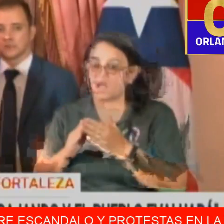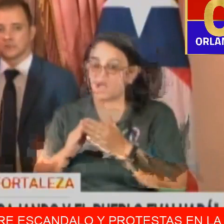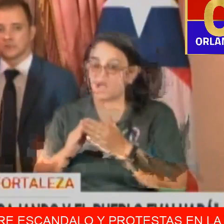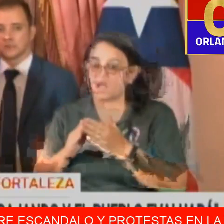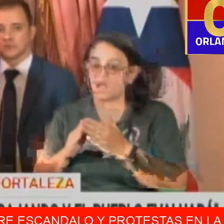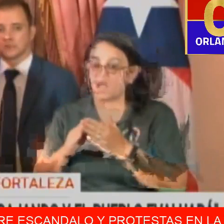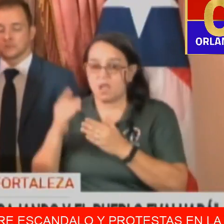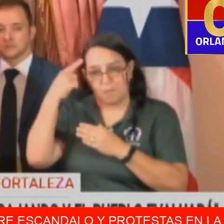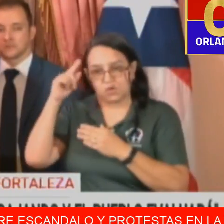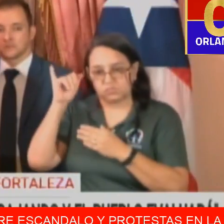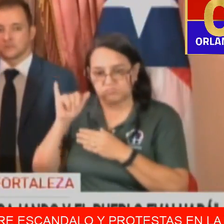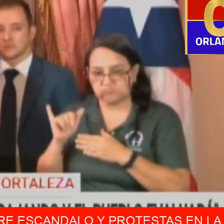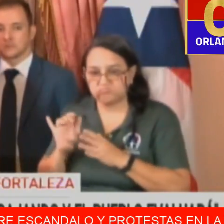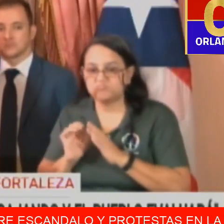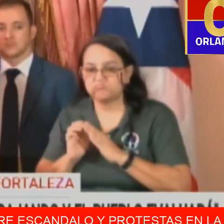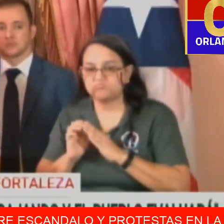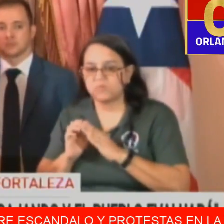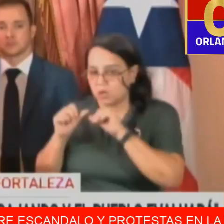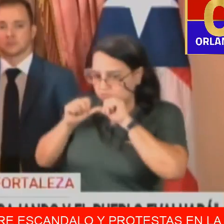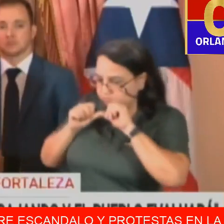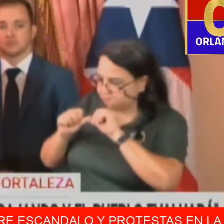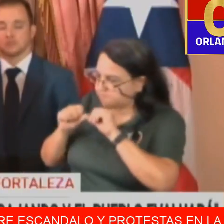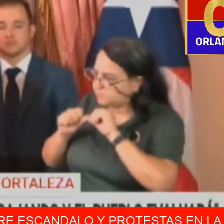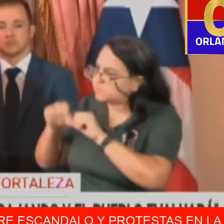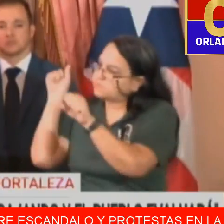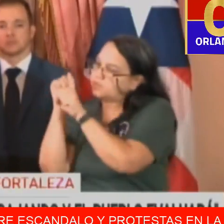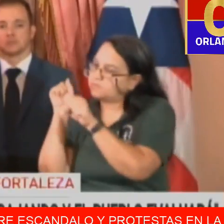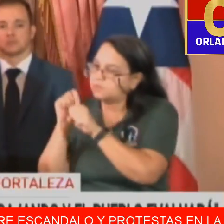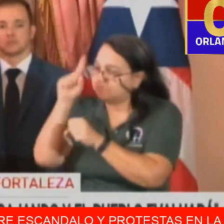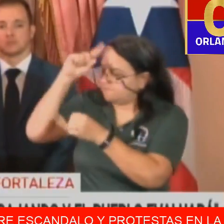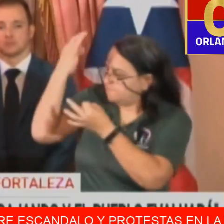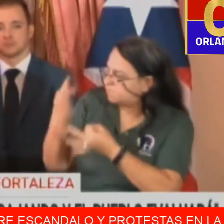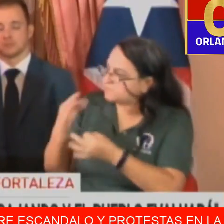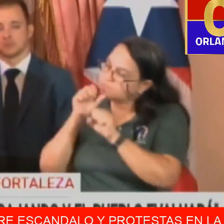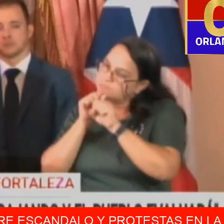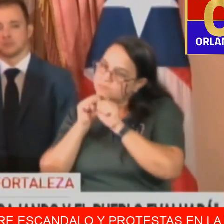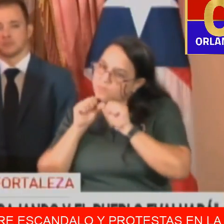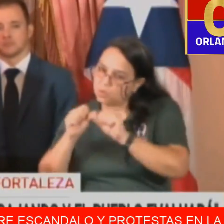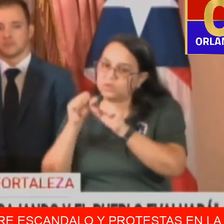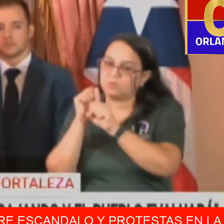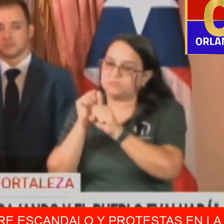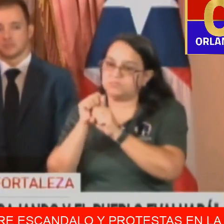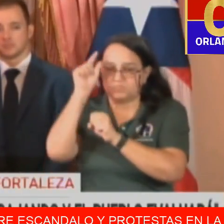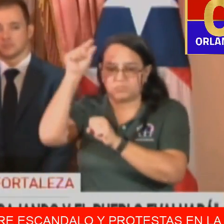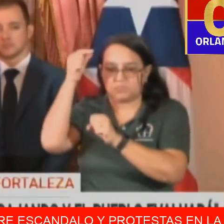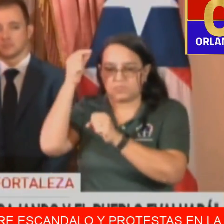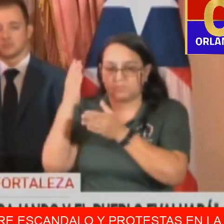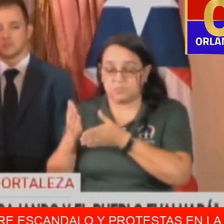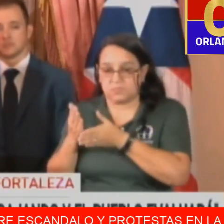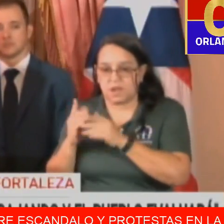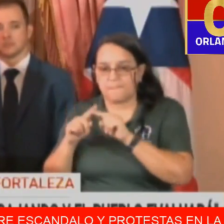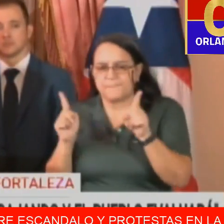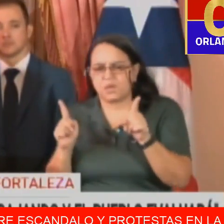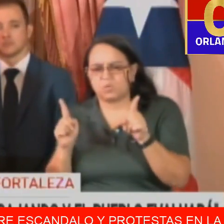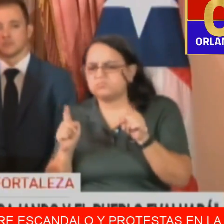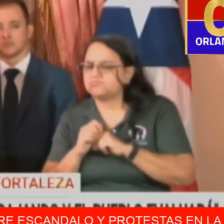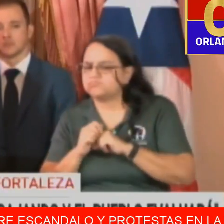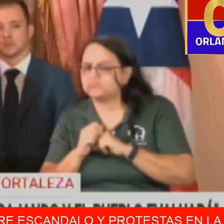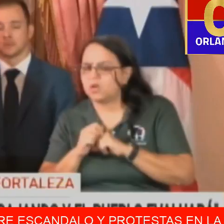eso se quedó. Y que va a continuar trabajando y tomó la decisión. Pero organizaciones